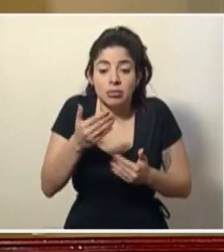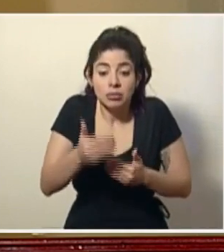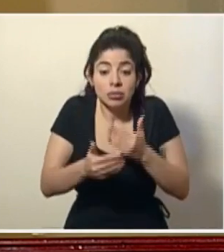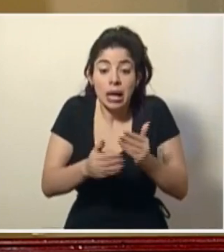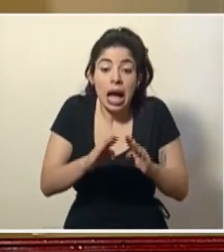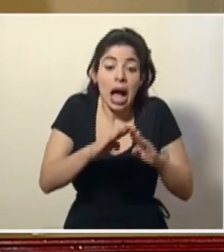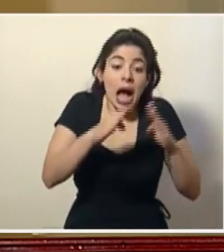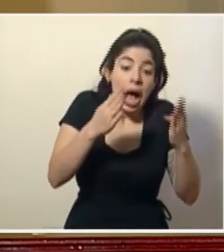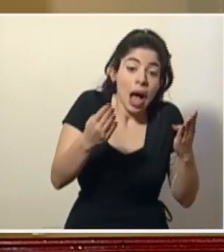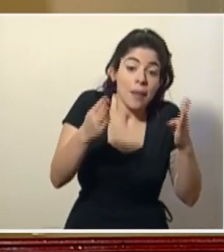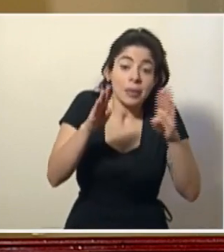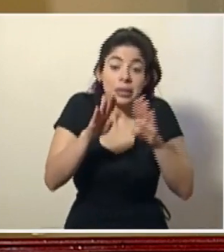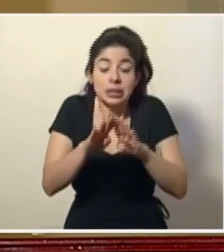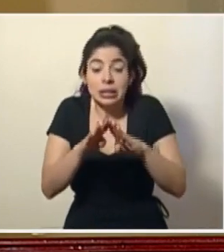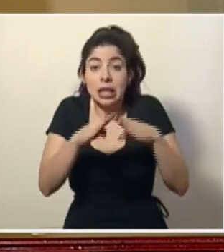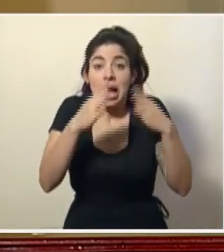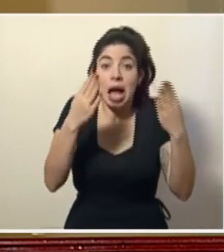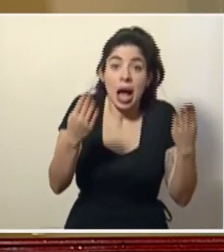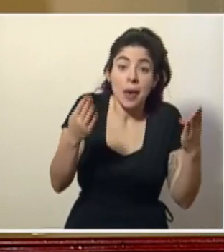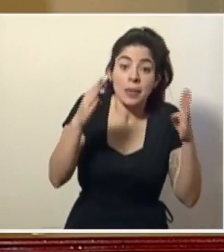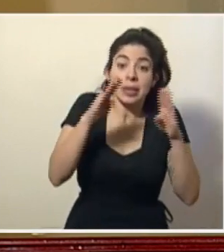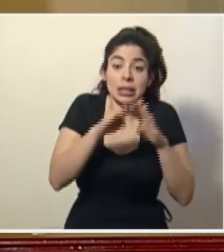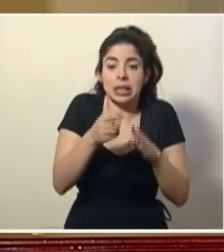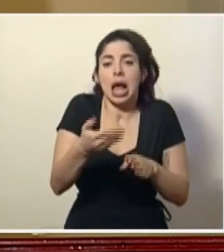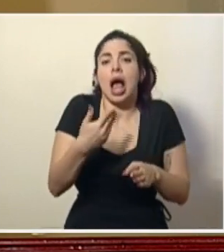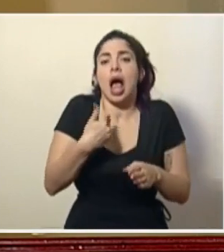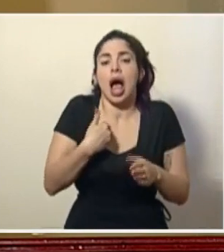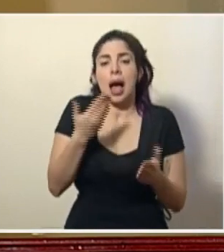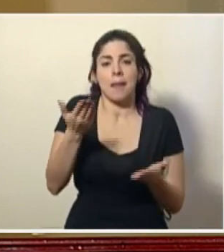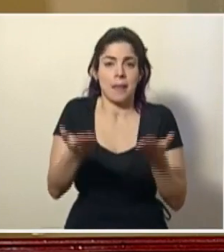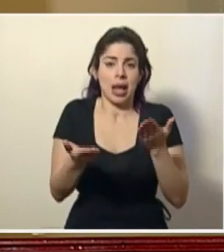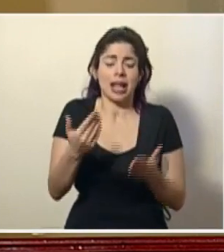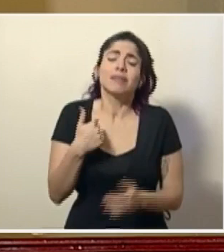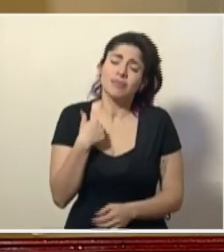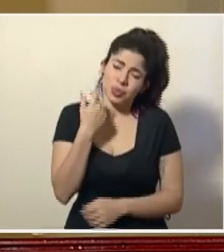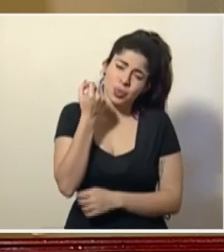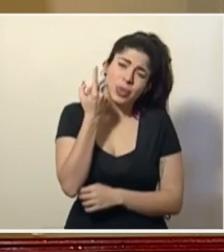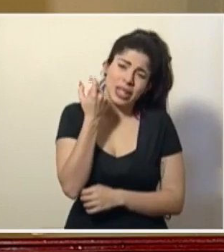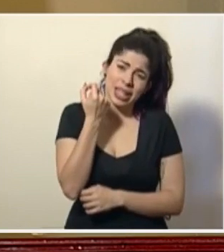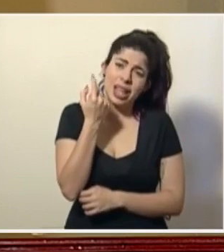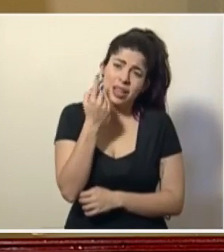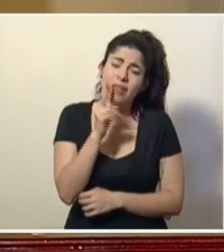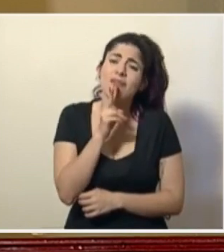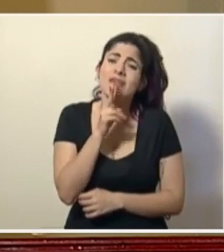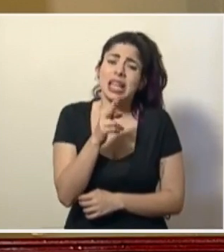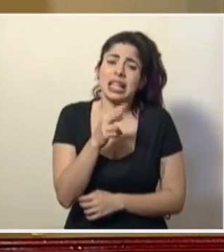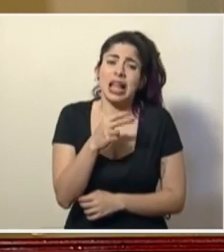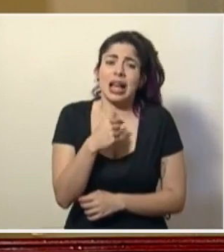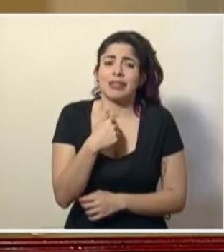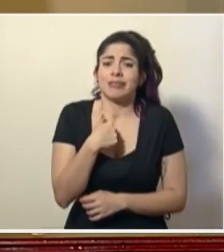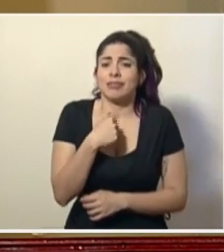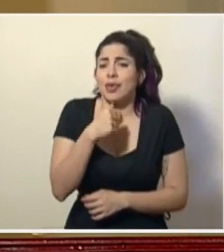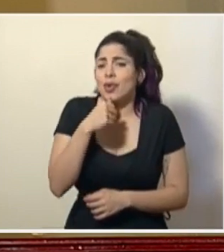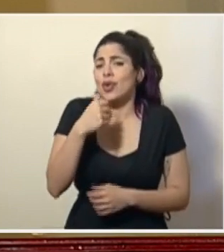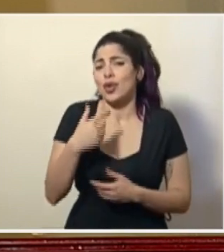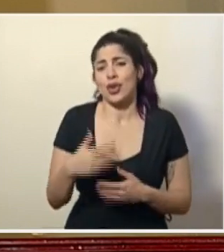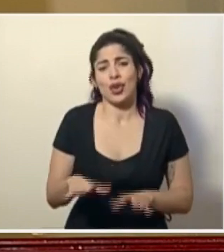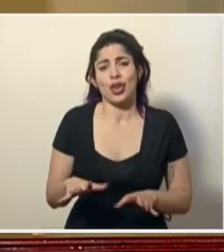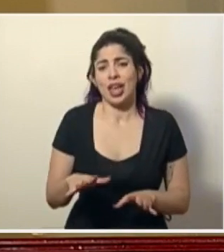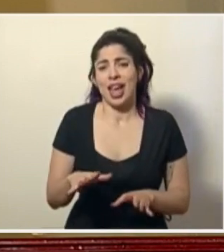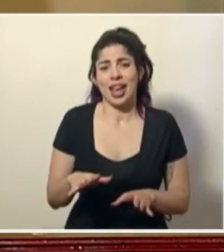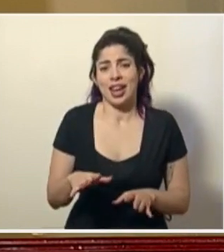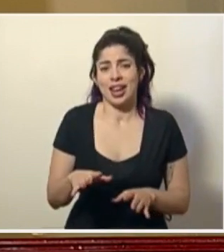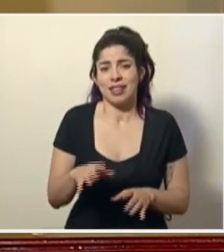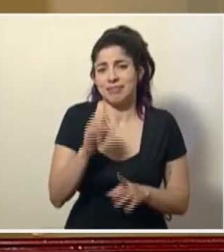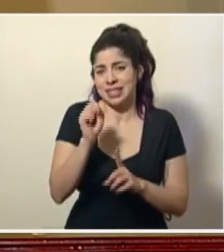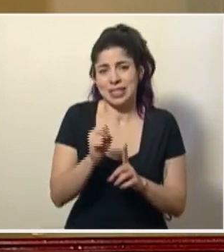fases de apertura y cierre está balanceado. Yo comprendo y de verdad que uno no quisiera estar